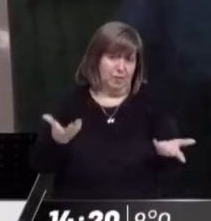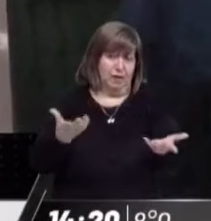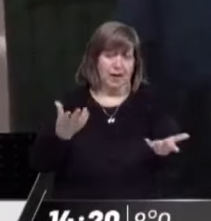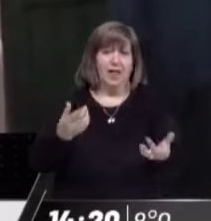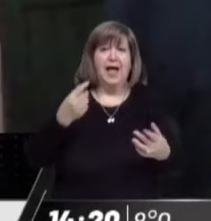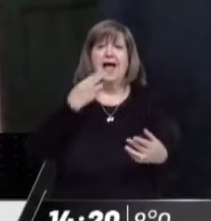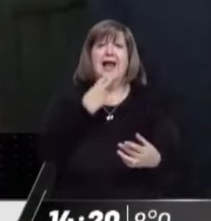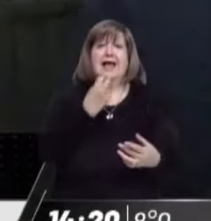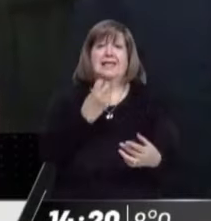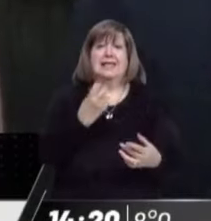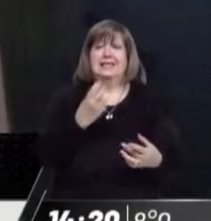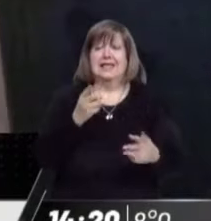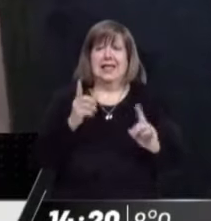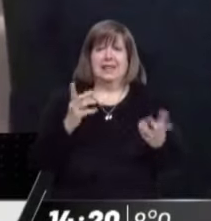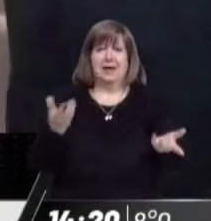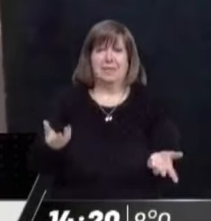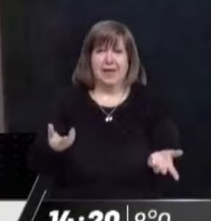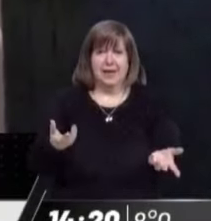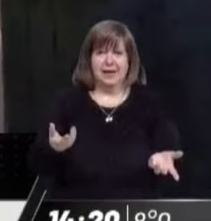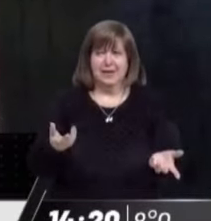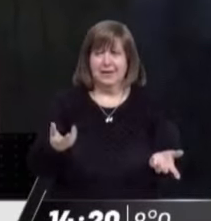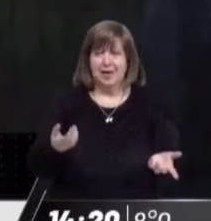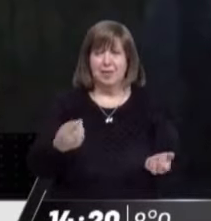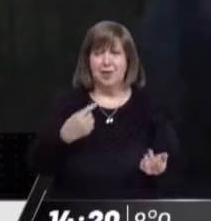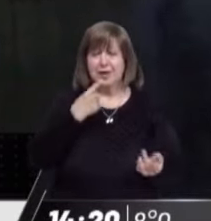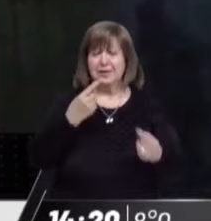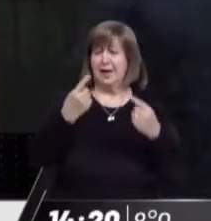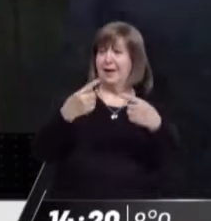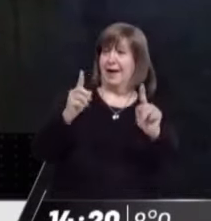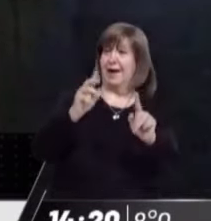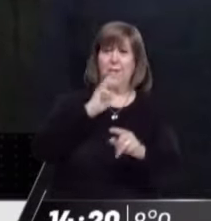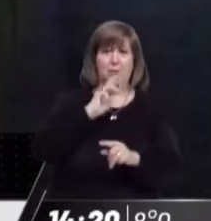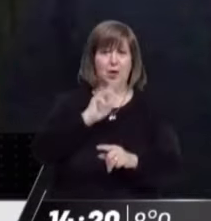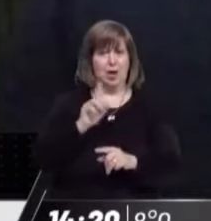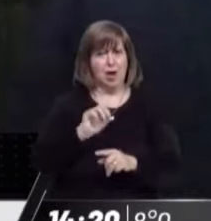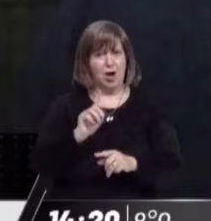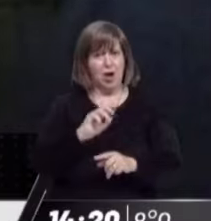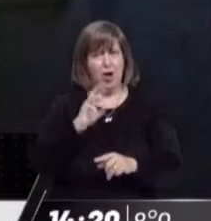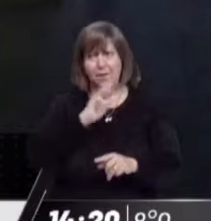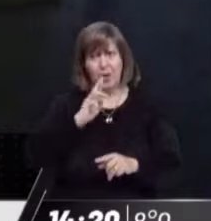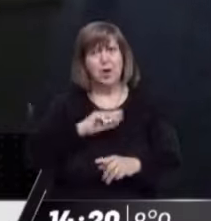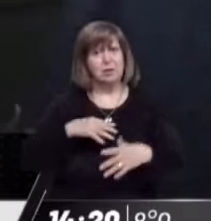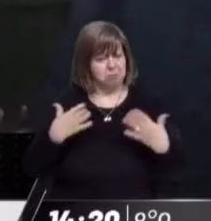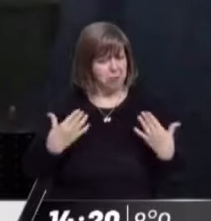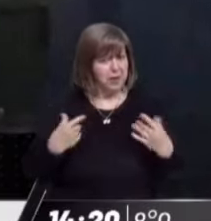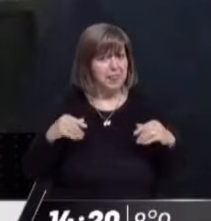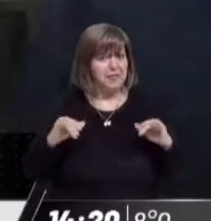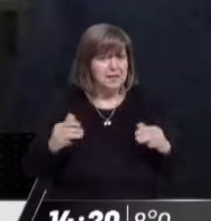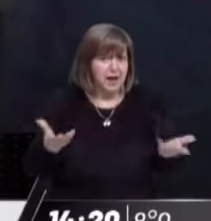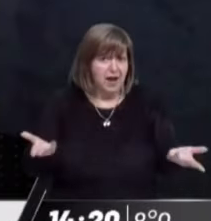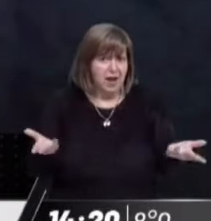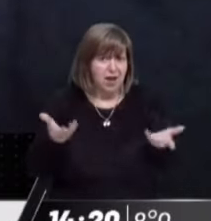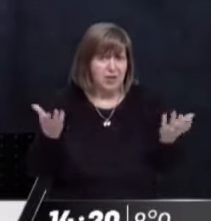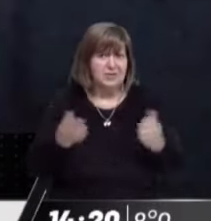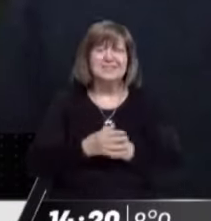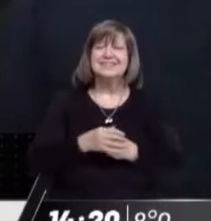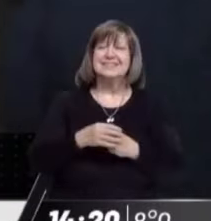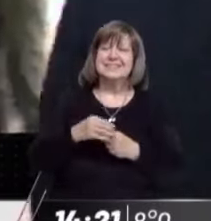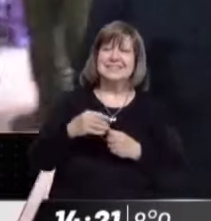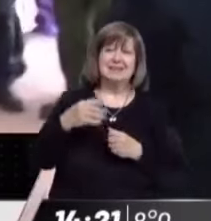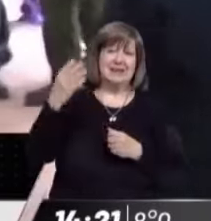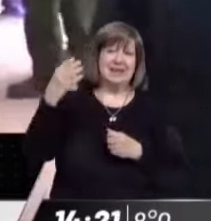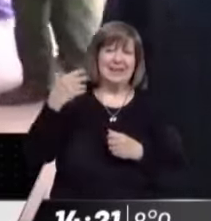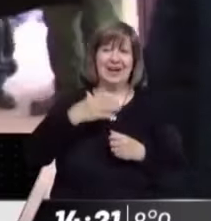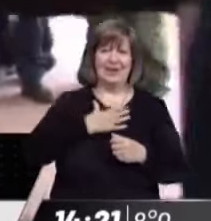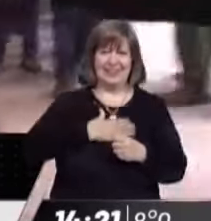tenemos mujeres. Y Retame, vamos, dice la nueve, vamos. son capaces y muy capaces las chicas. Muy ¿El capaces. jefe de mecánica se